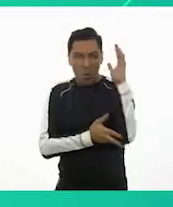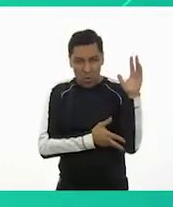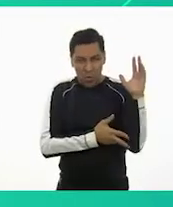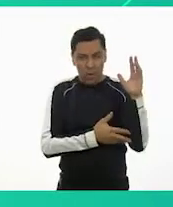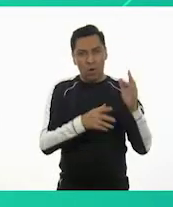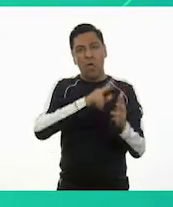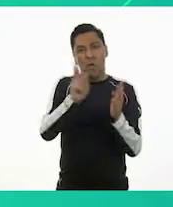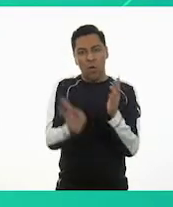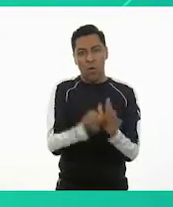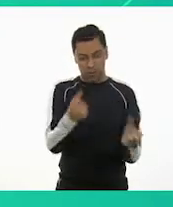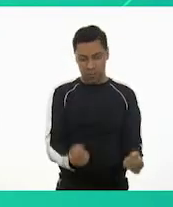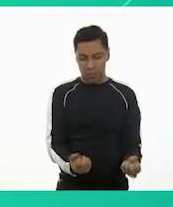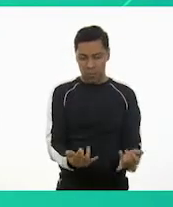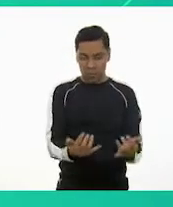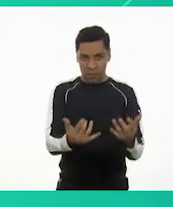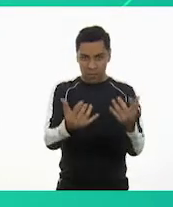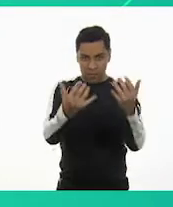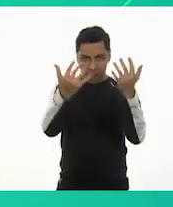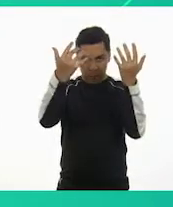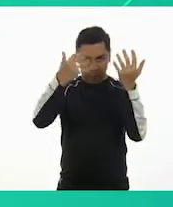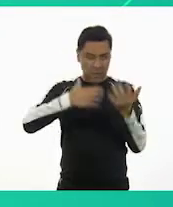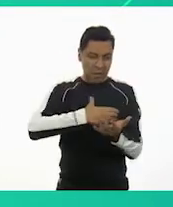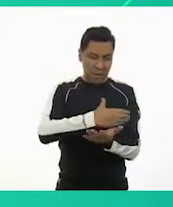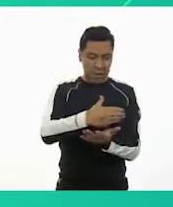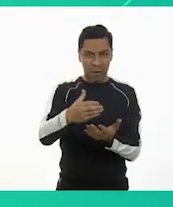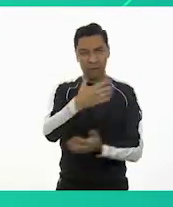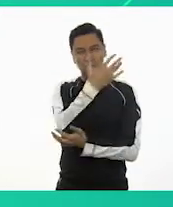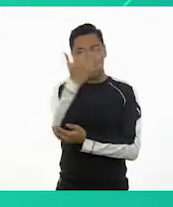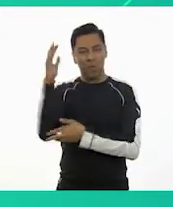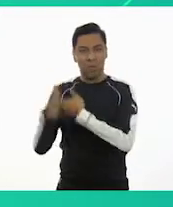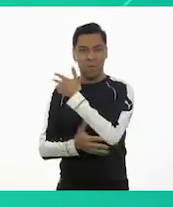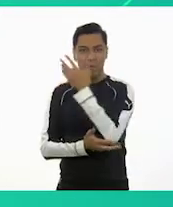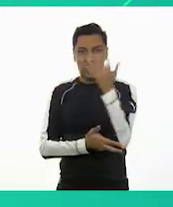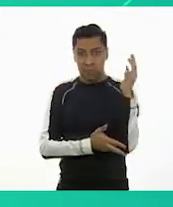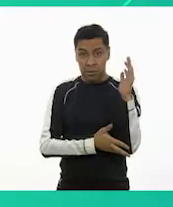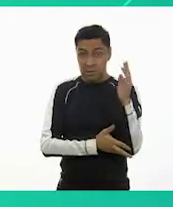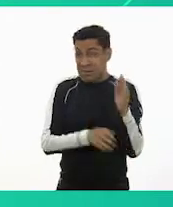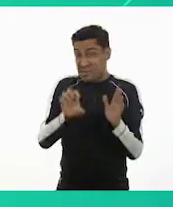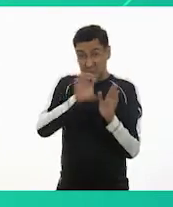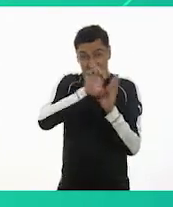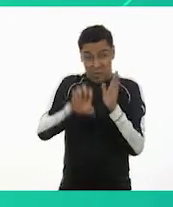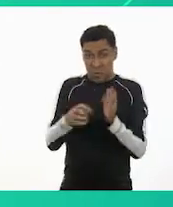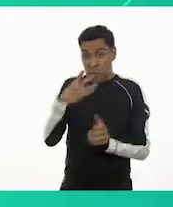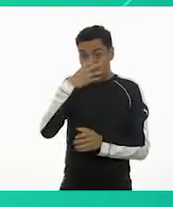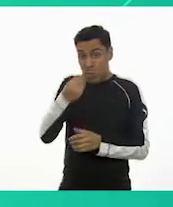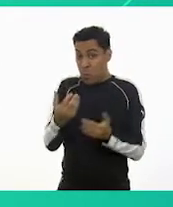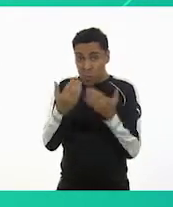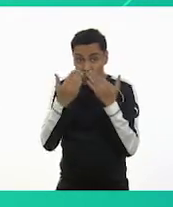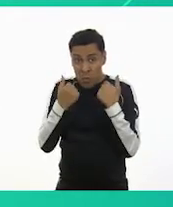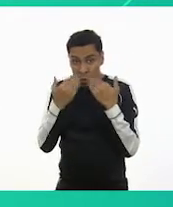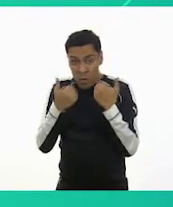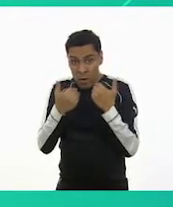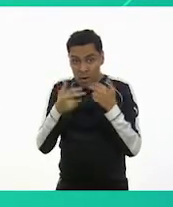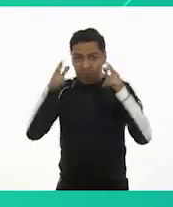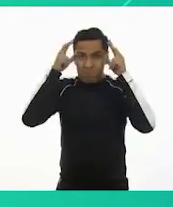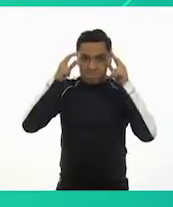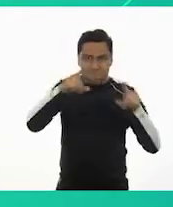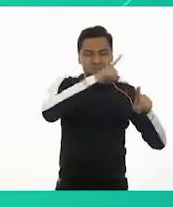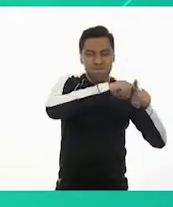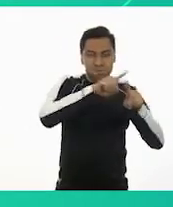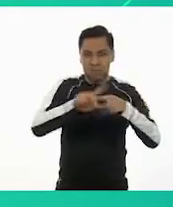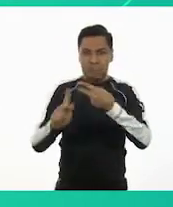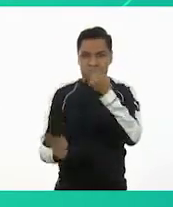recuperarse. Si no tuviéramos estas especies, siempre se estarían alimentando en donde mismo y no le darían oportunidad a la vegetación de